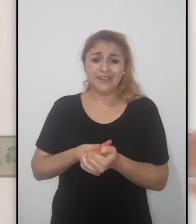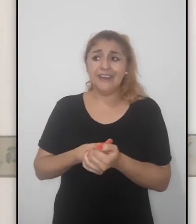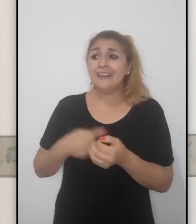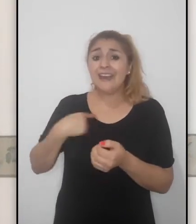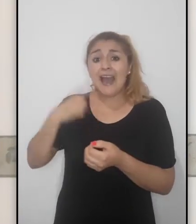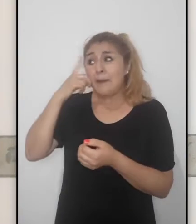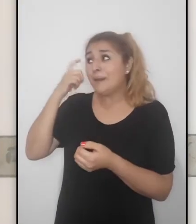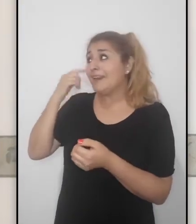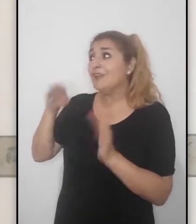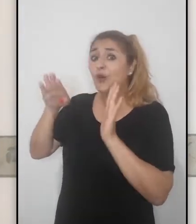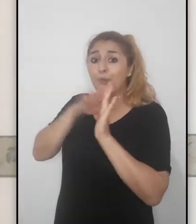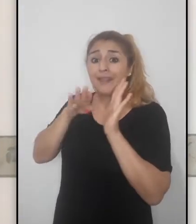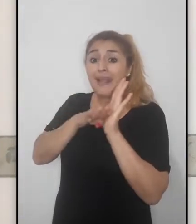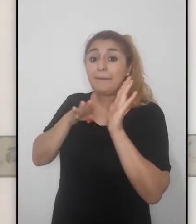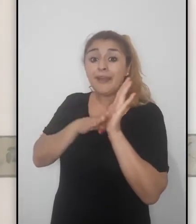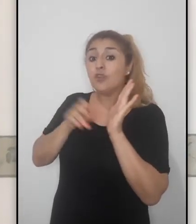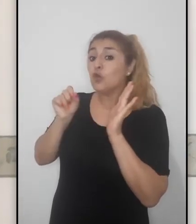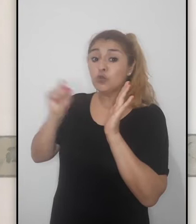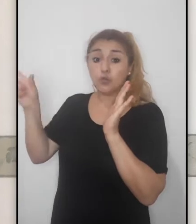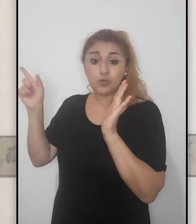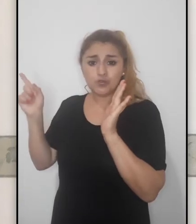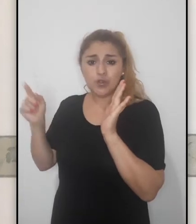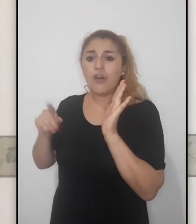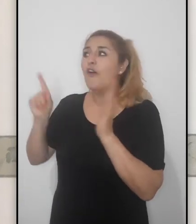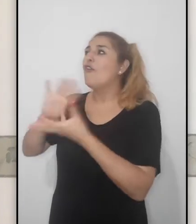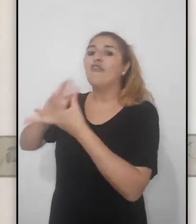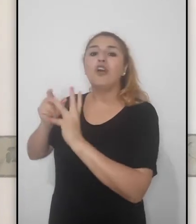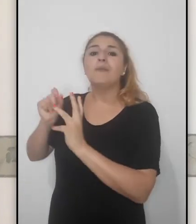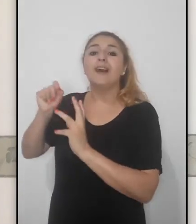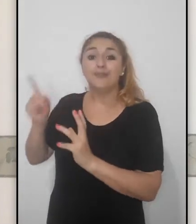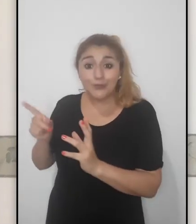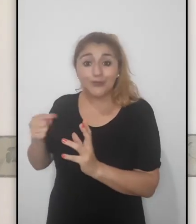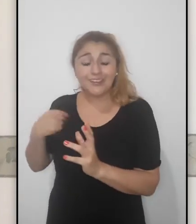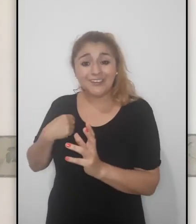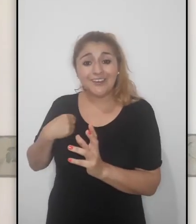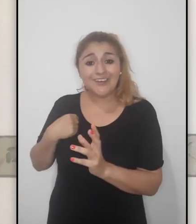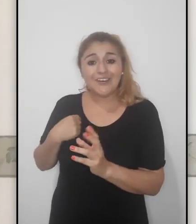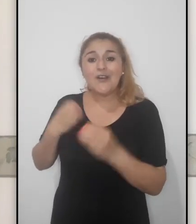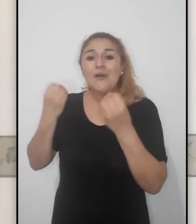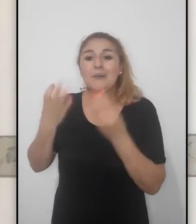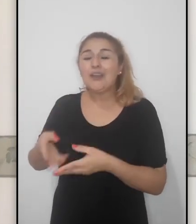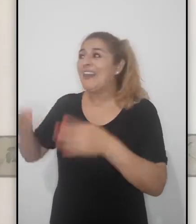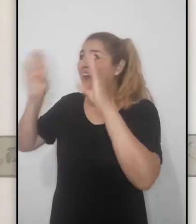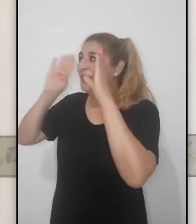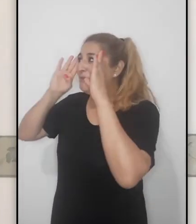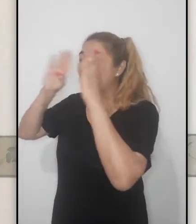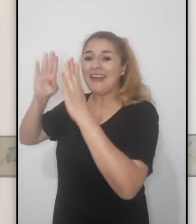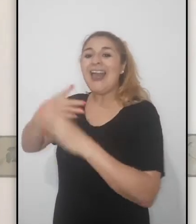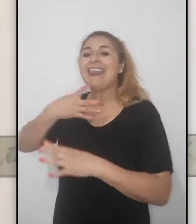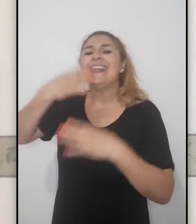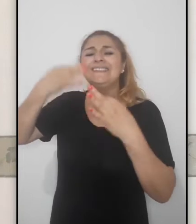pero no en dios con la regla de medir de dios y ahora estamos